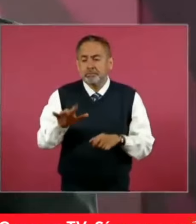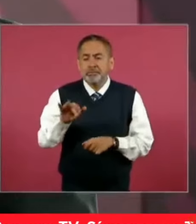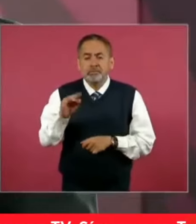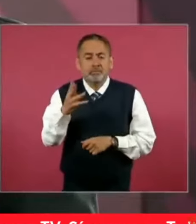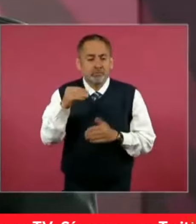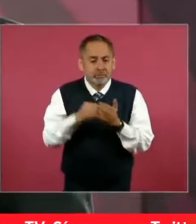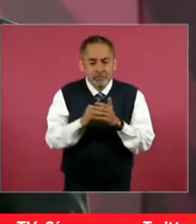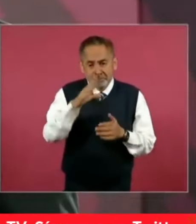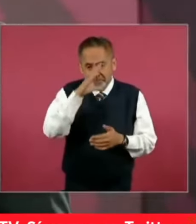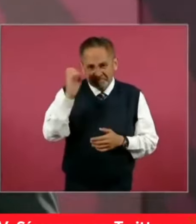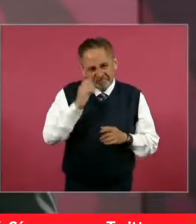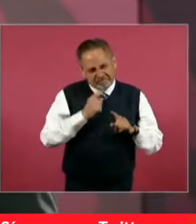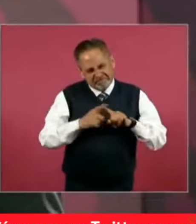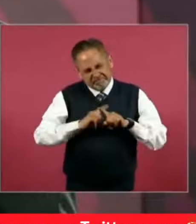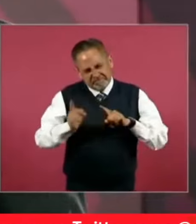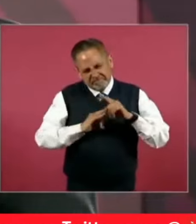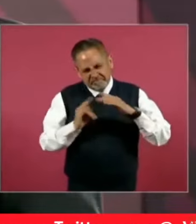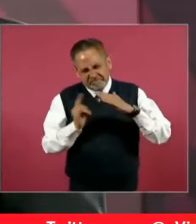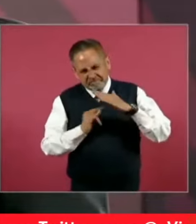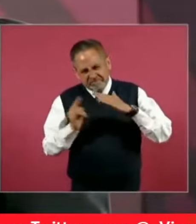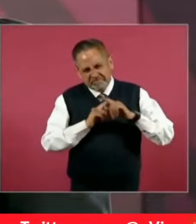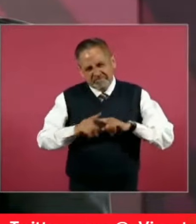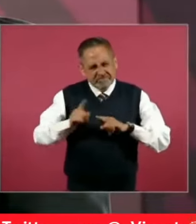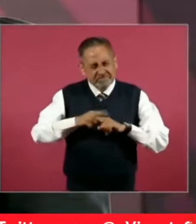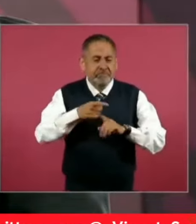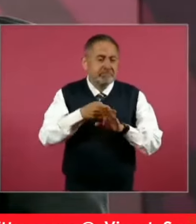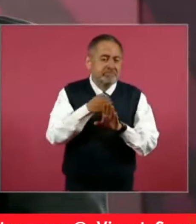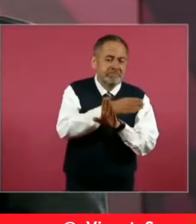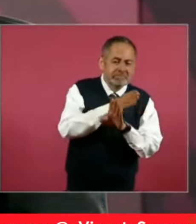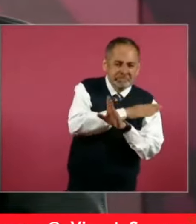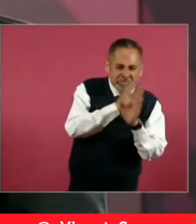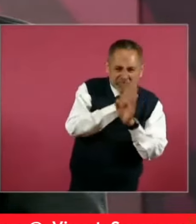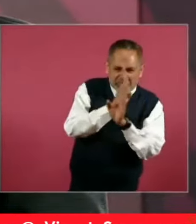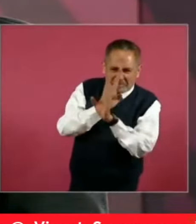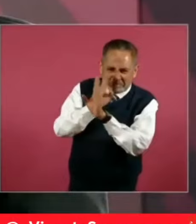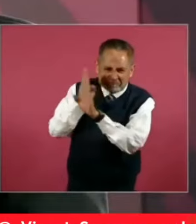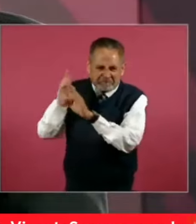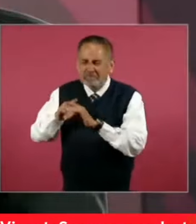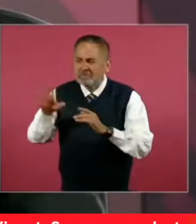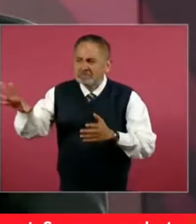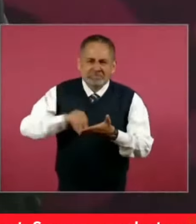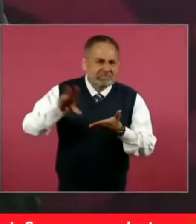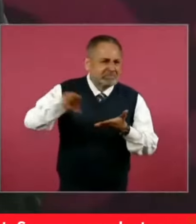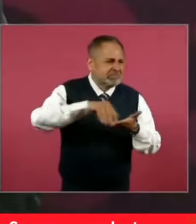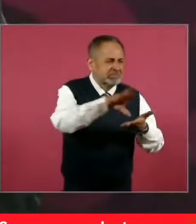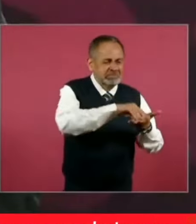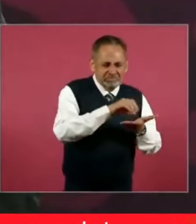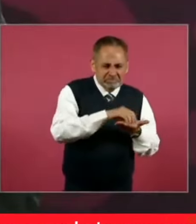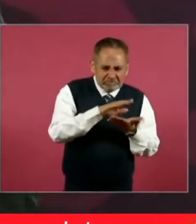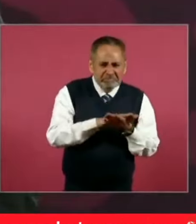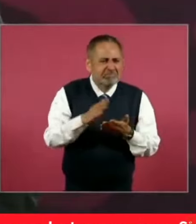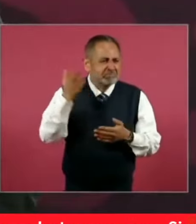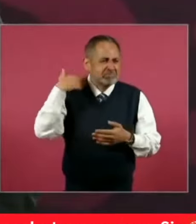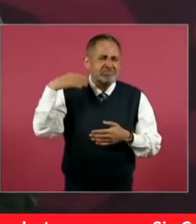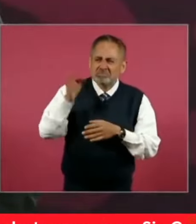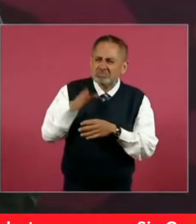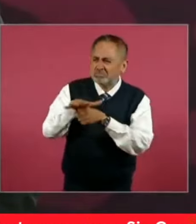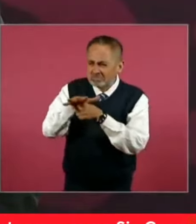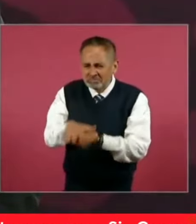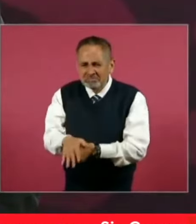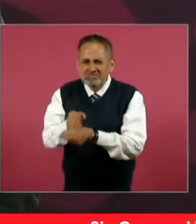5.784.000 imágenes de las fichas de estas dos instituciones con información sobre persecuciones y